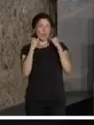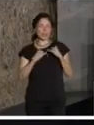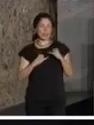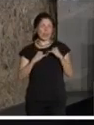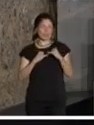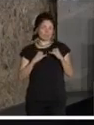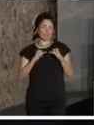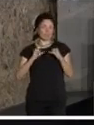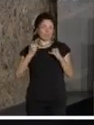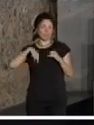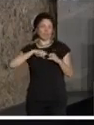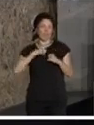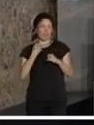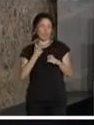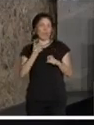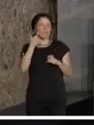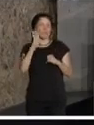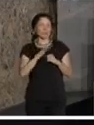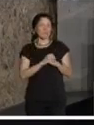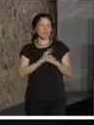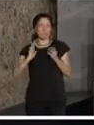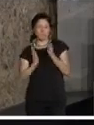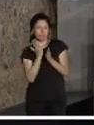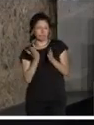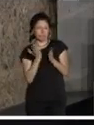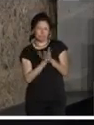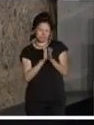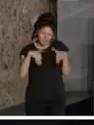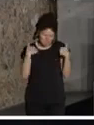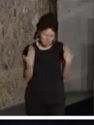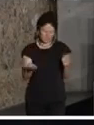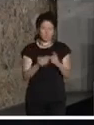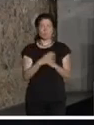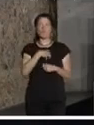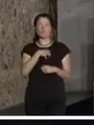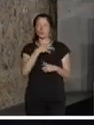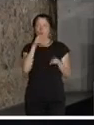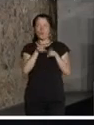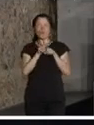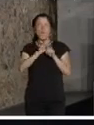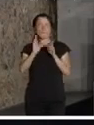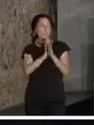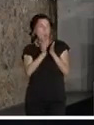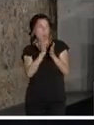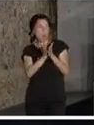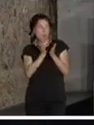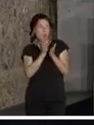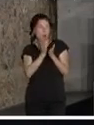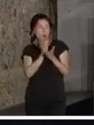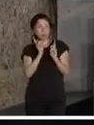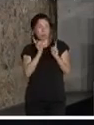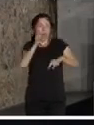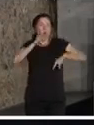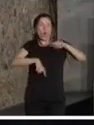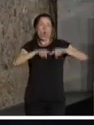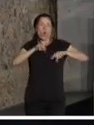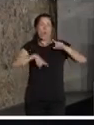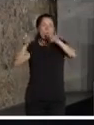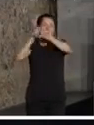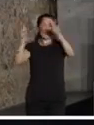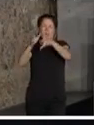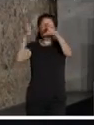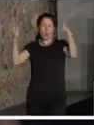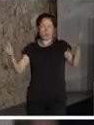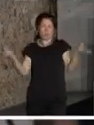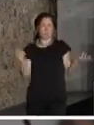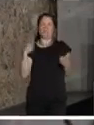eléctrica que necesitamos pero es que vamos a producir mucha más y no puede ser que esa producción dependa solo de las grandes empresas